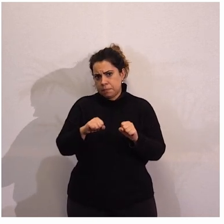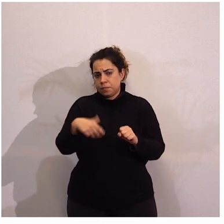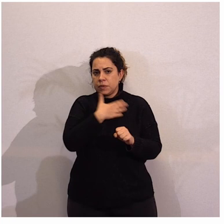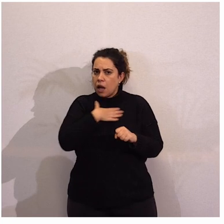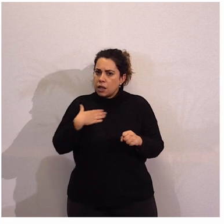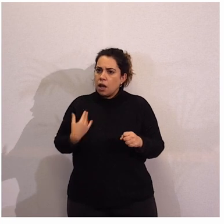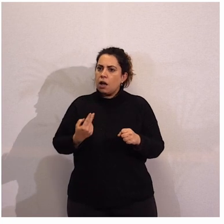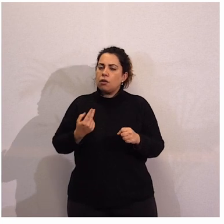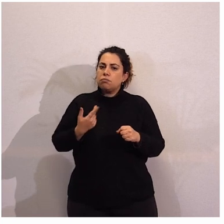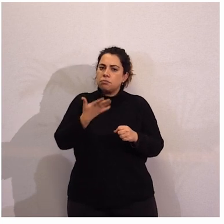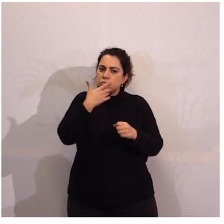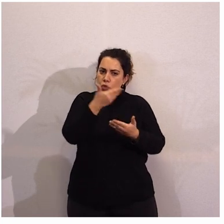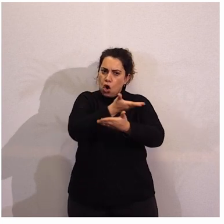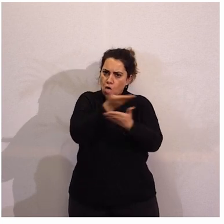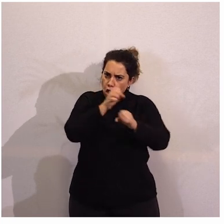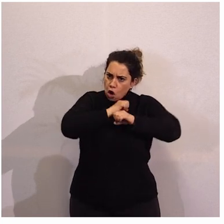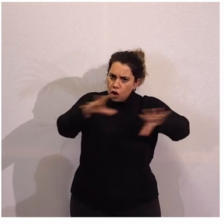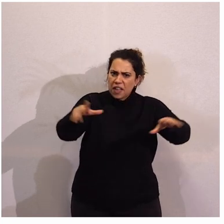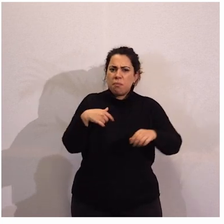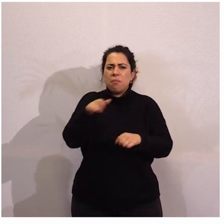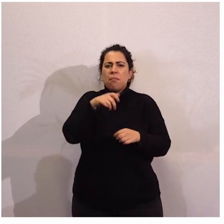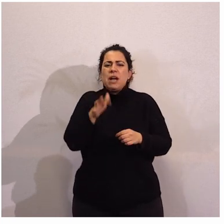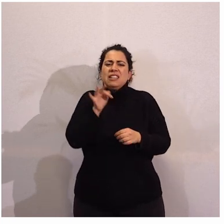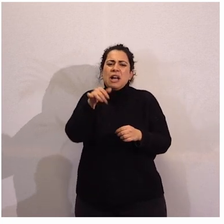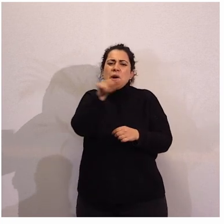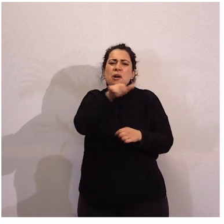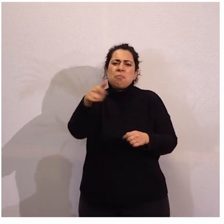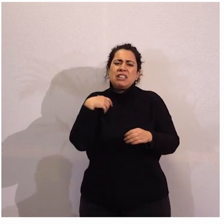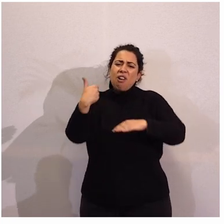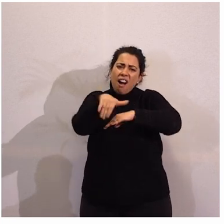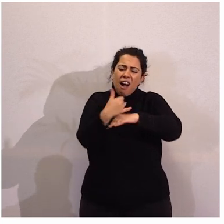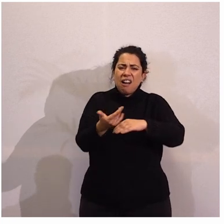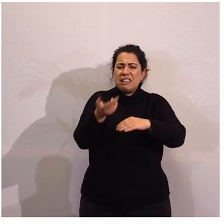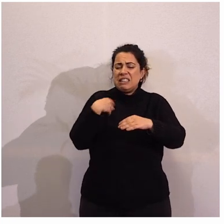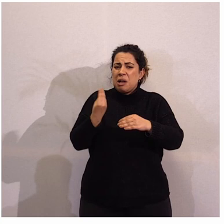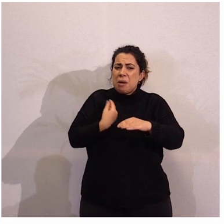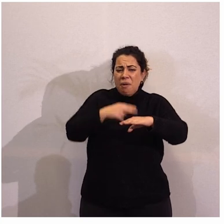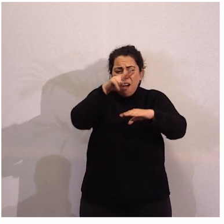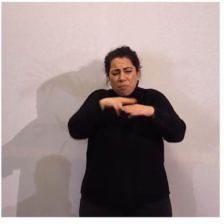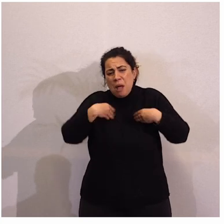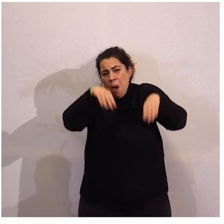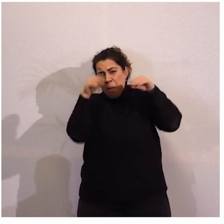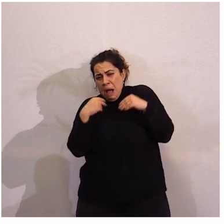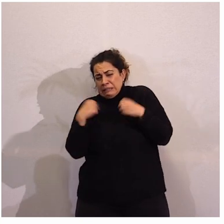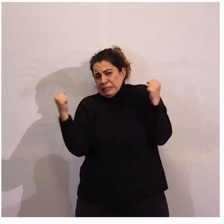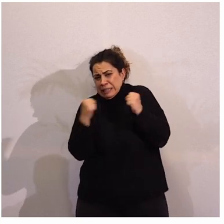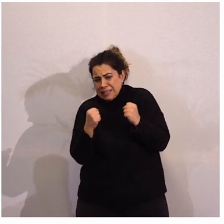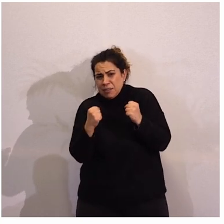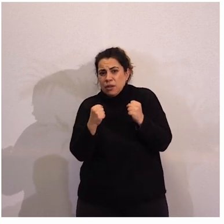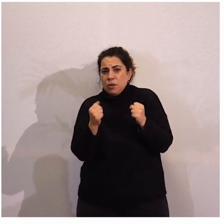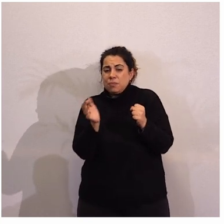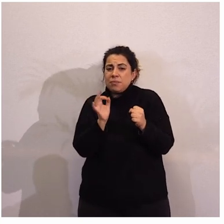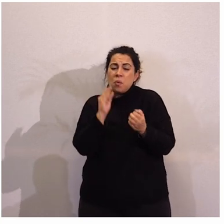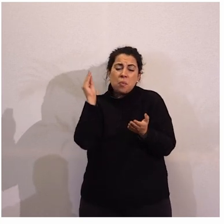conozca y que llegue a todas las personas que vemos ahí tiradas con una manta encima, pasando frío, bueno,